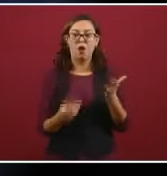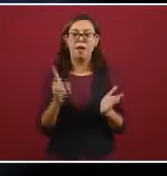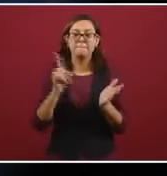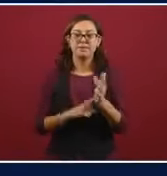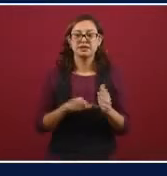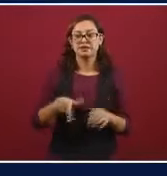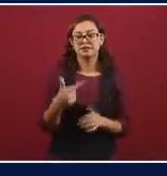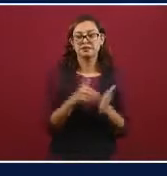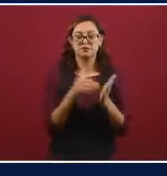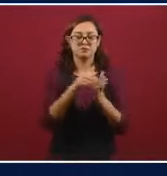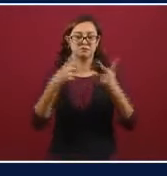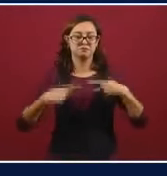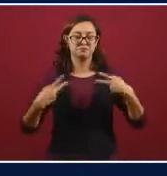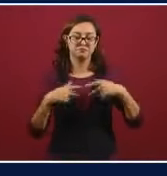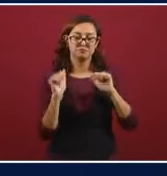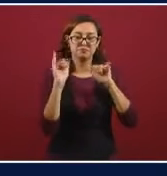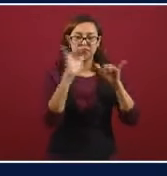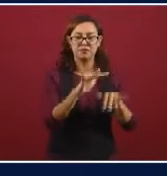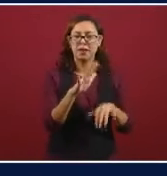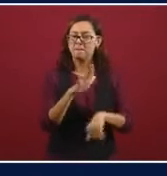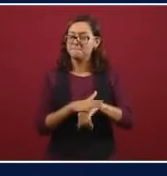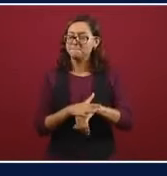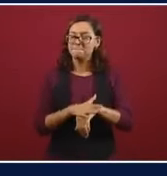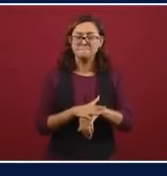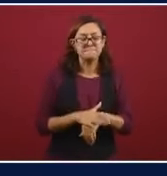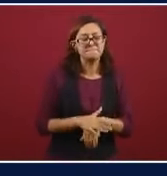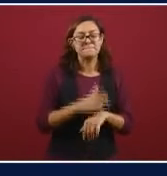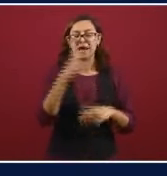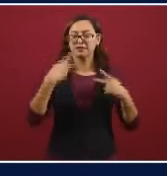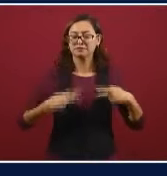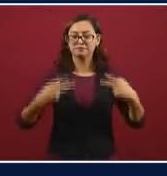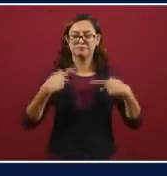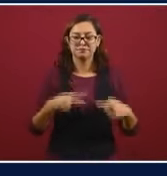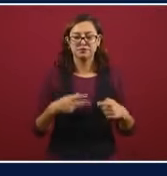personas. Los tres países más poblados del continente americano son